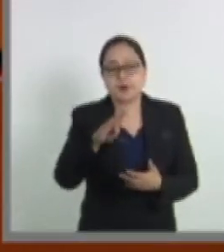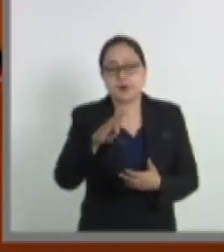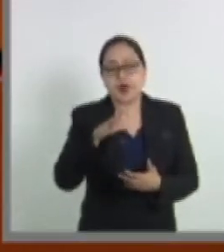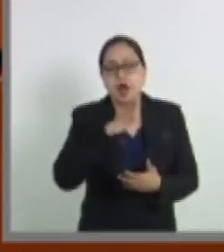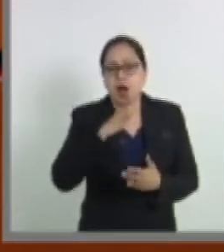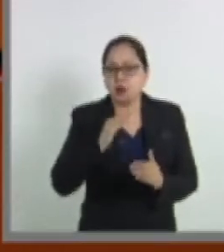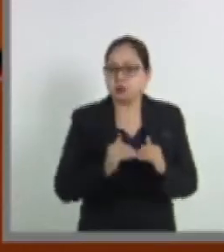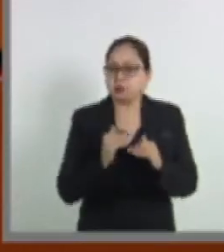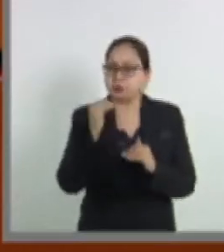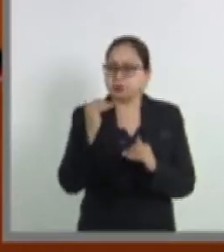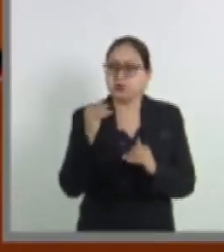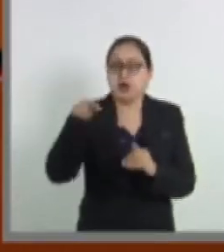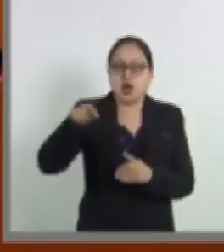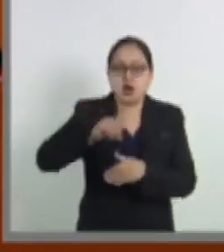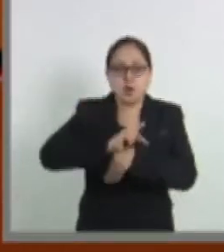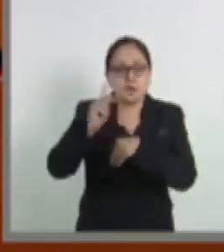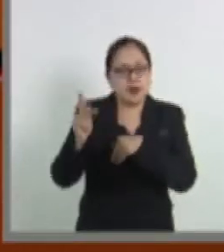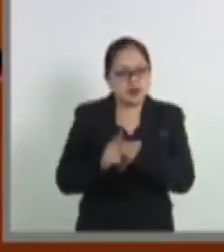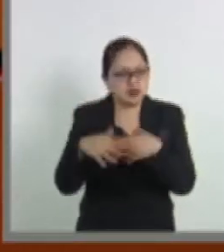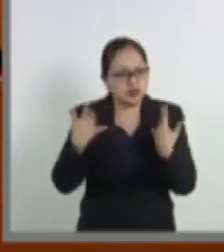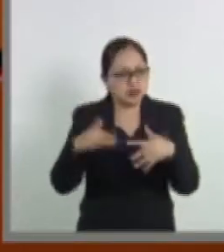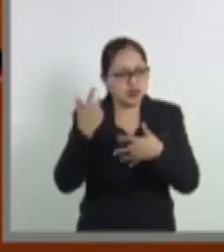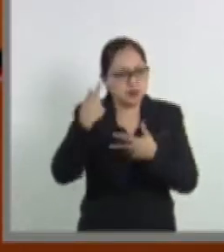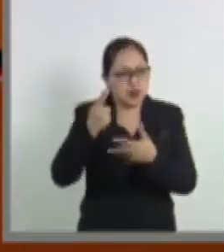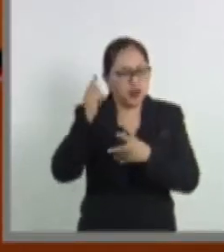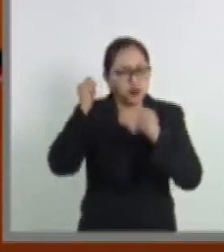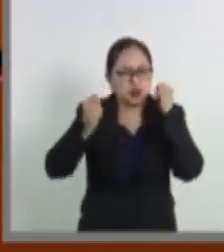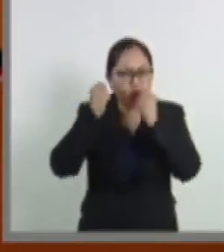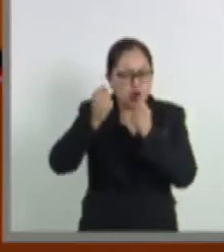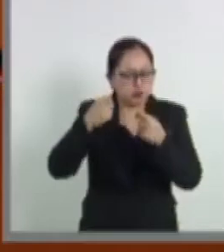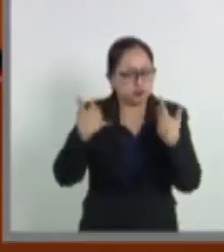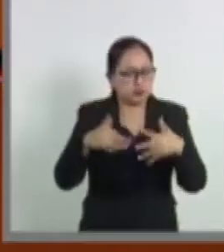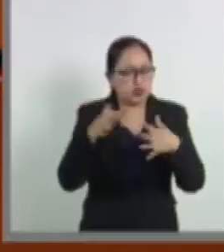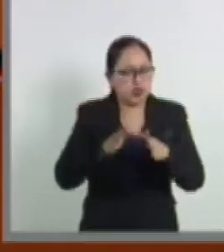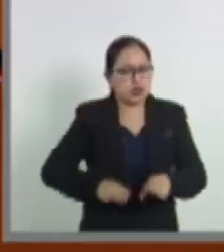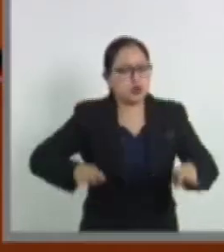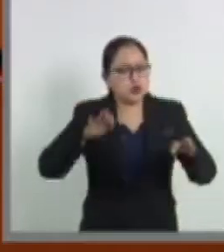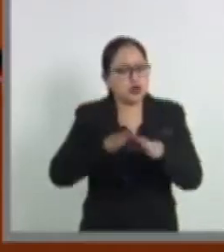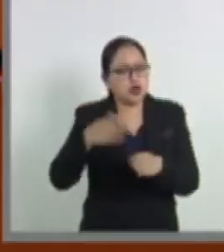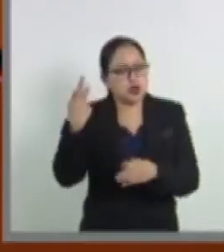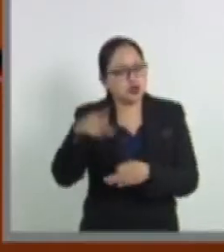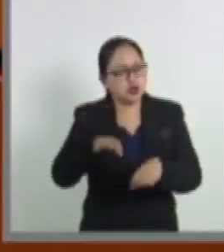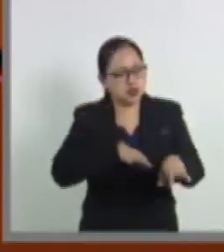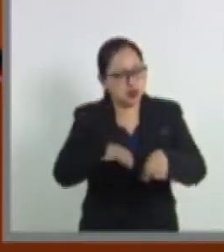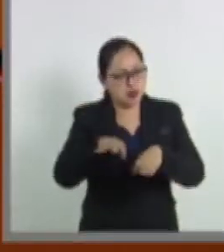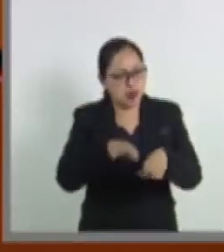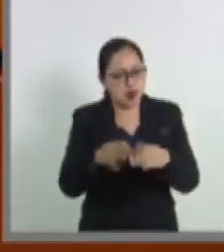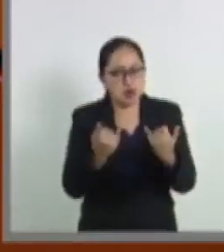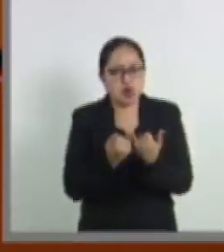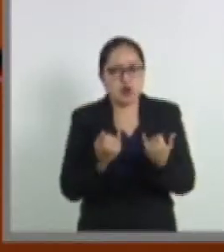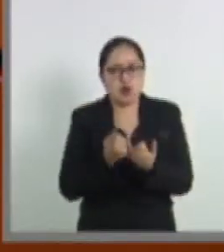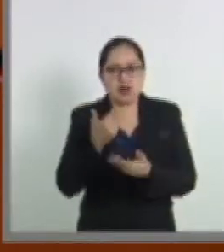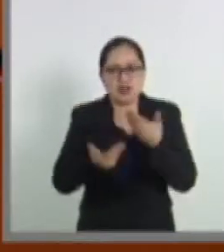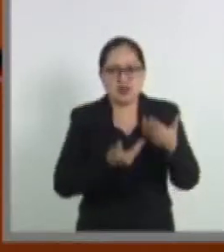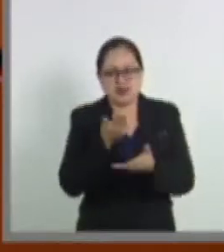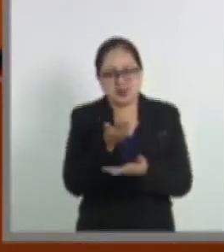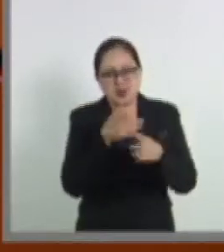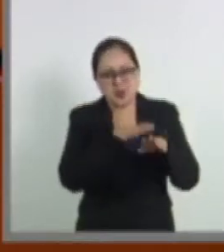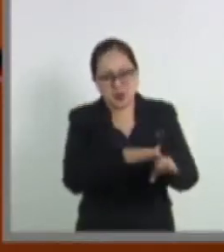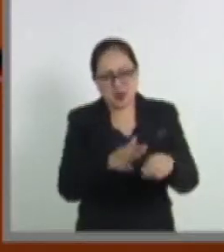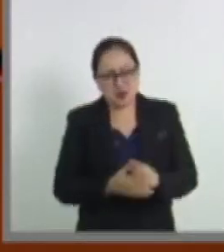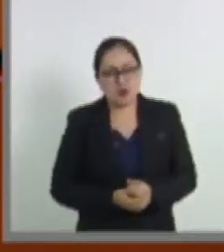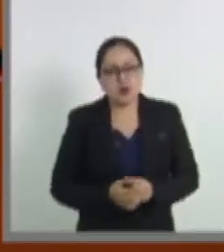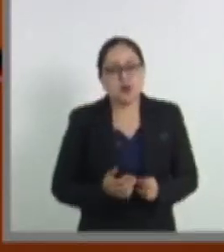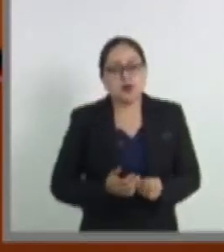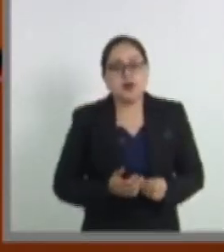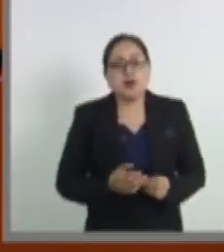alto, consolidándose como un destino para la inversión turística, que es su principal actividad económica, y los servicios financieros.